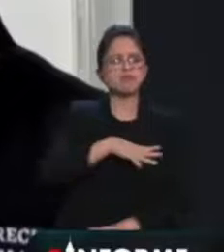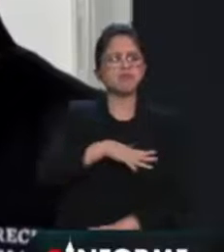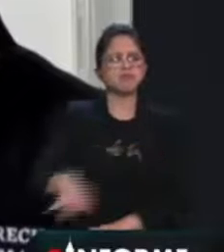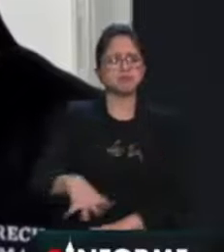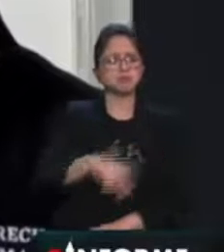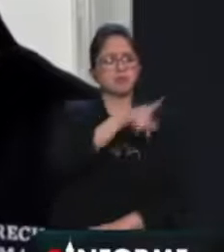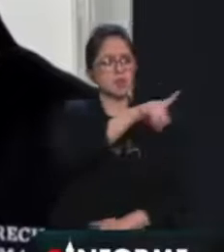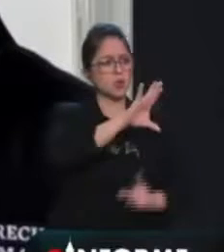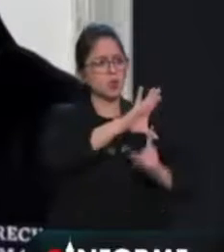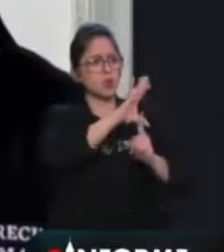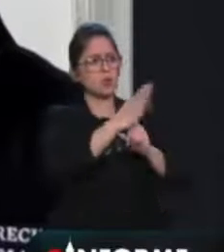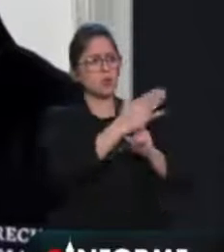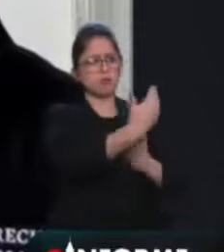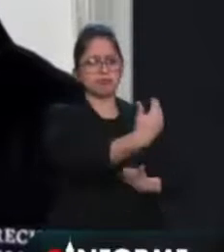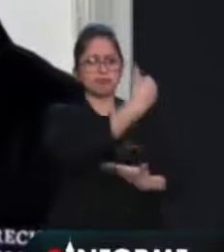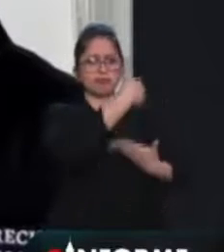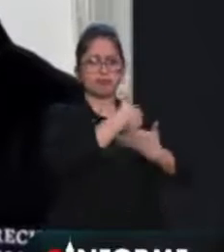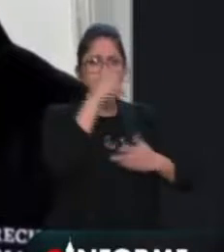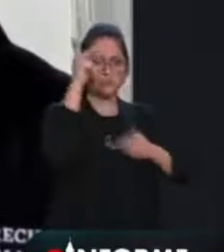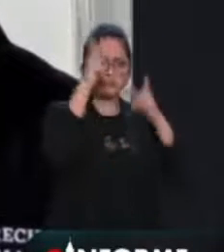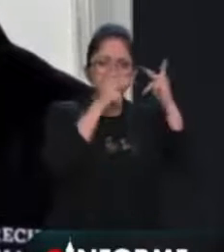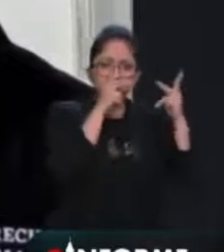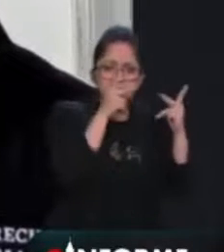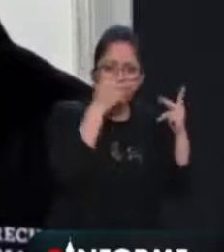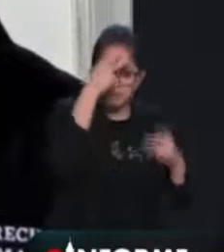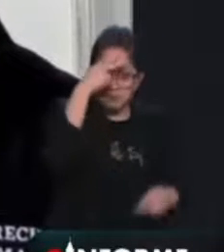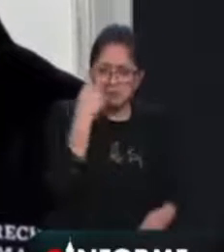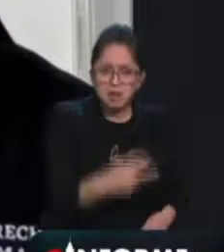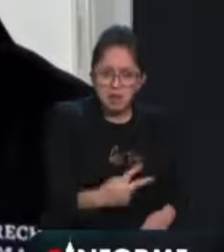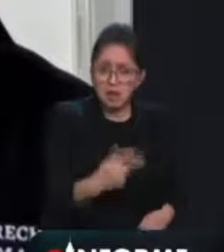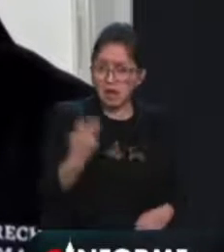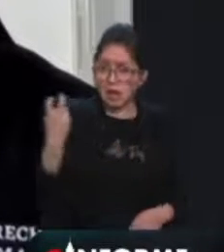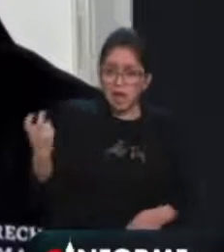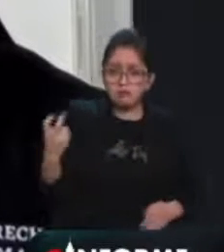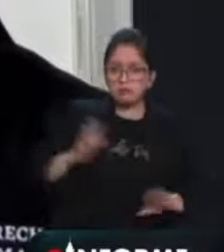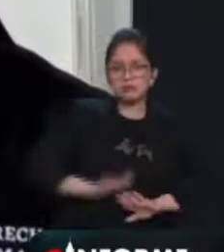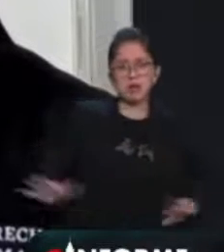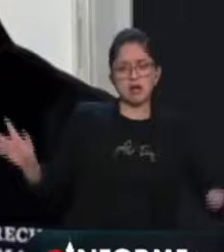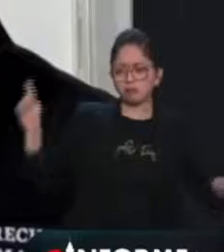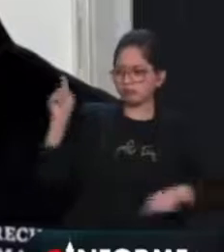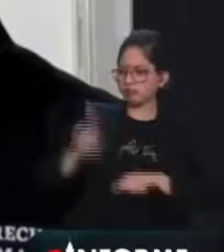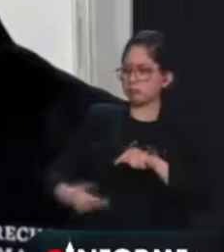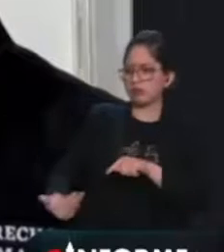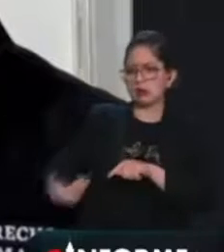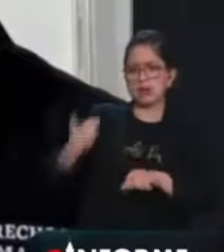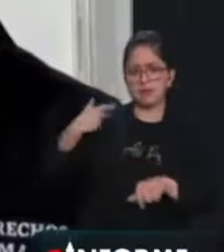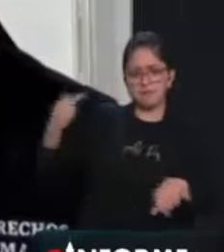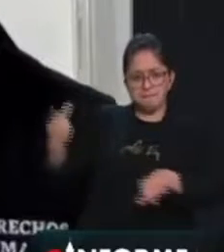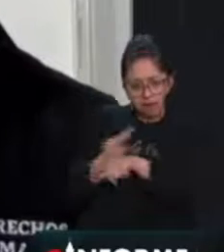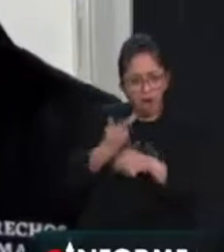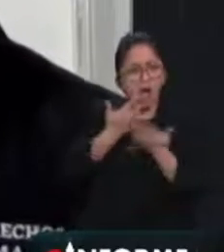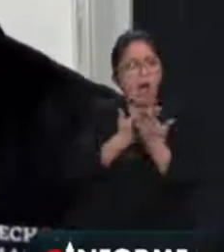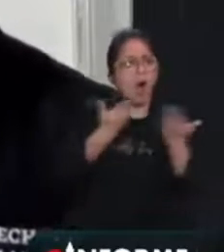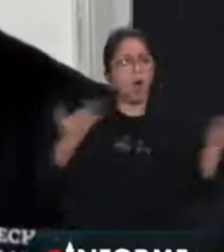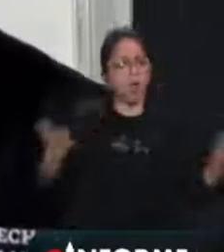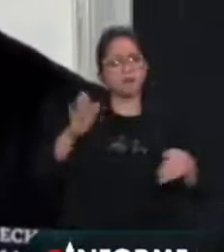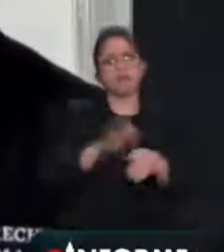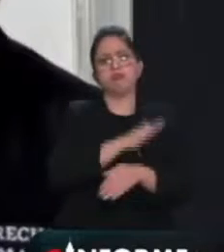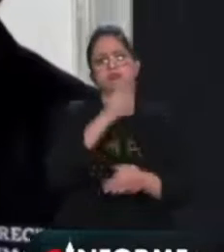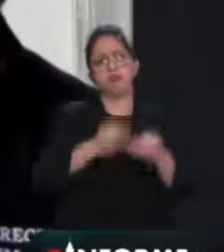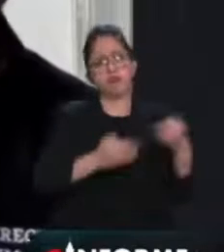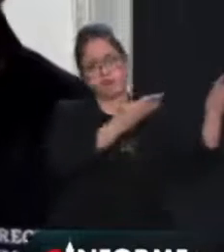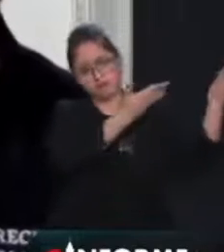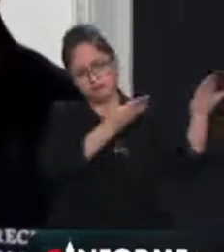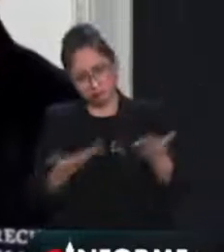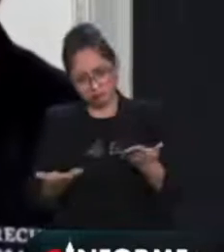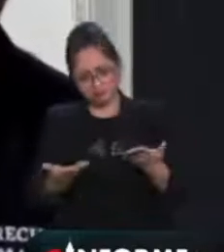México. Una negación pues, que ahora ya quedó atrás, queda en el pasado, es un hecho histórico y ya están aquí. ¿Cómo se da esto? Bueno, hay que mencionar